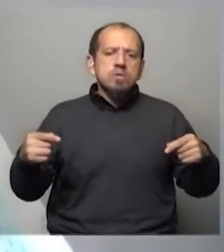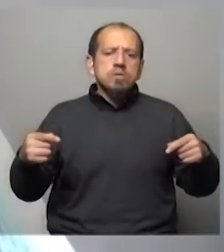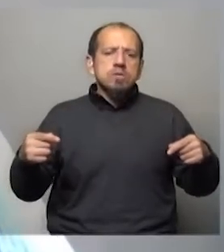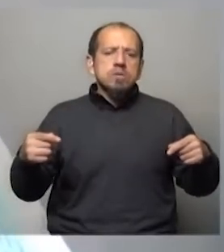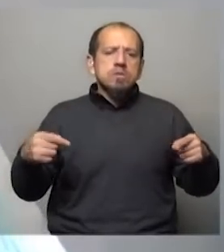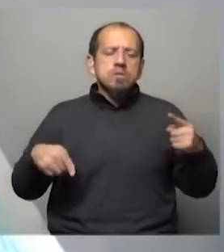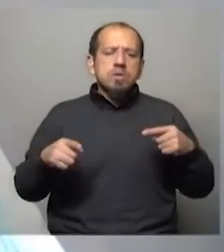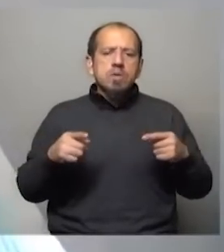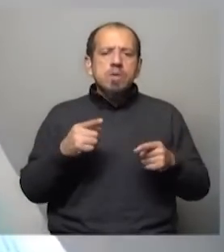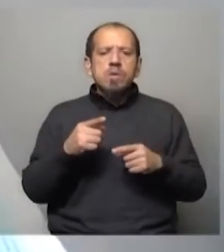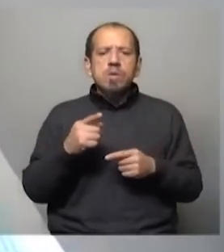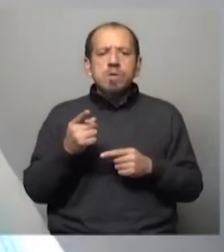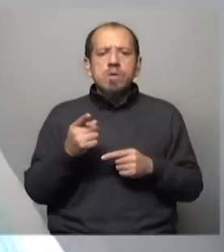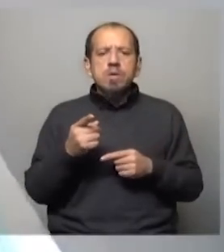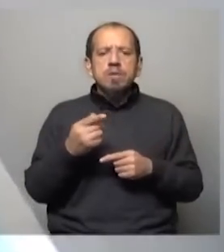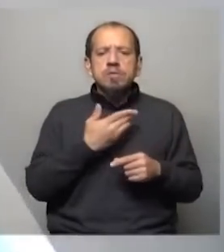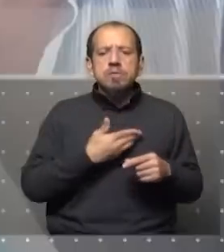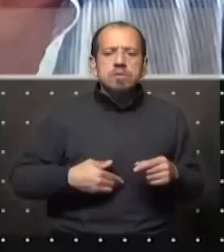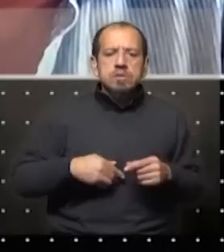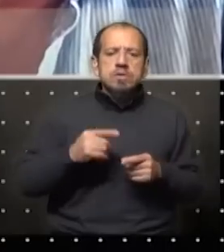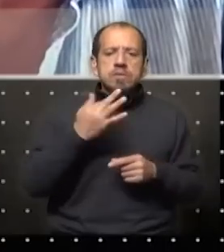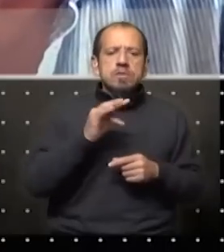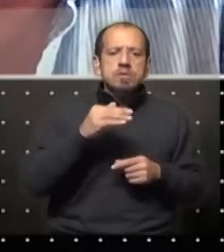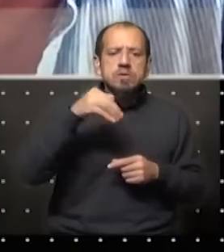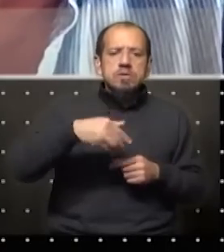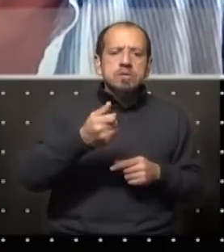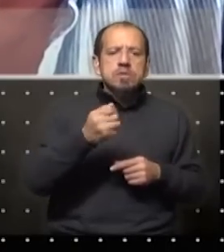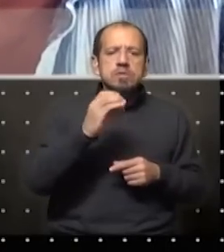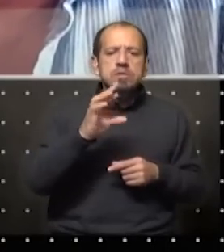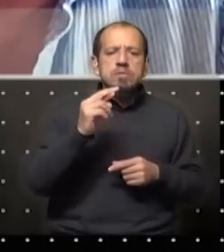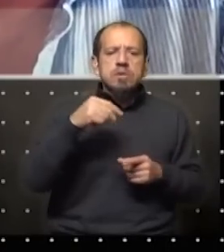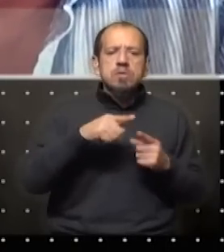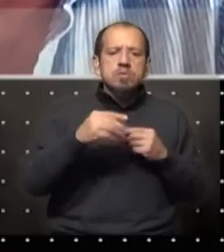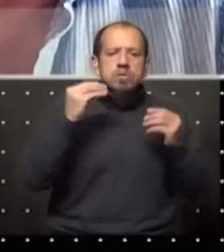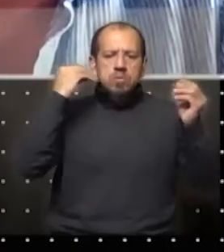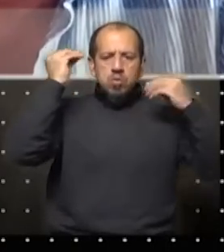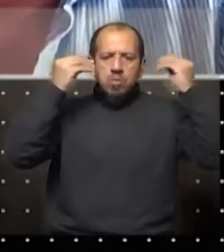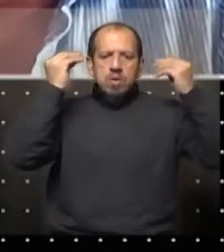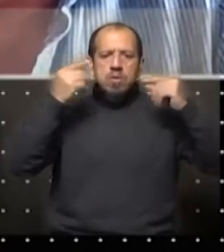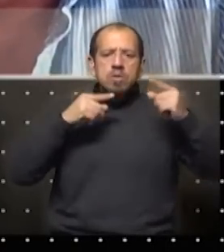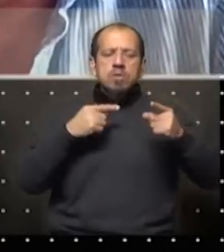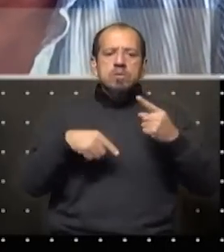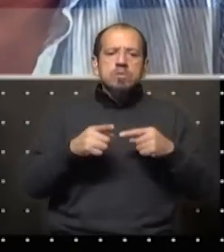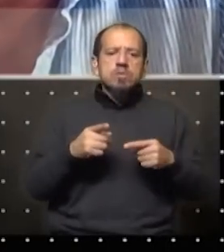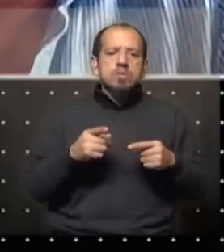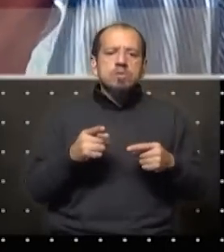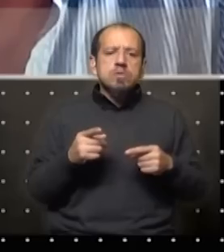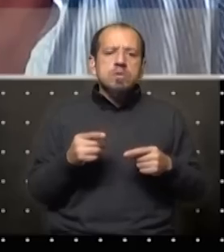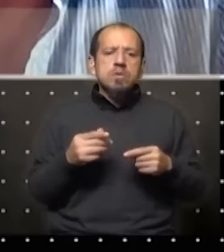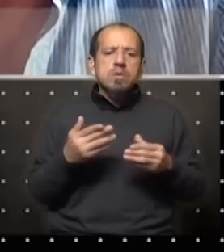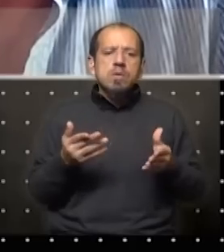en un primer momento el presidente macron se mostró muy muy preocupado y afectado por el por el hecho